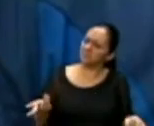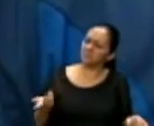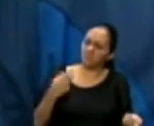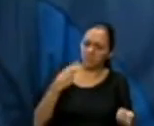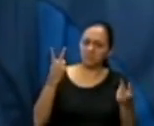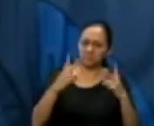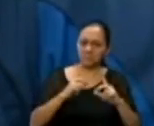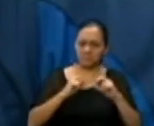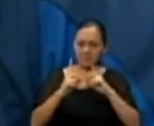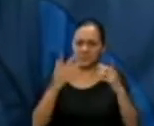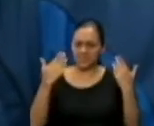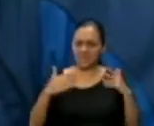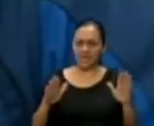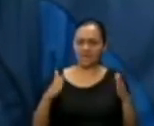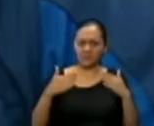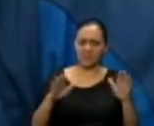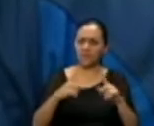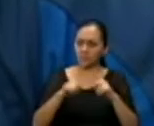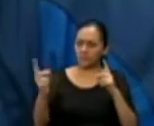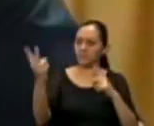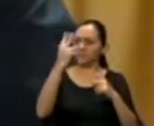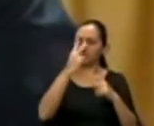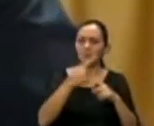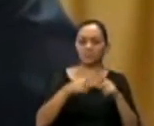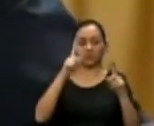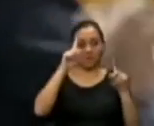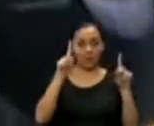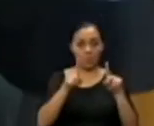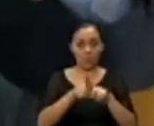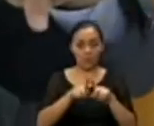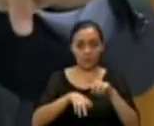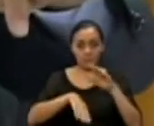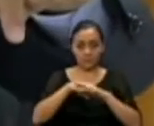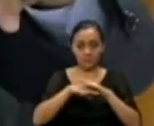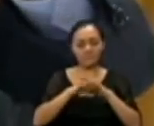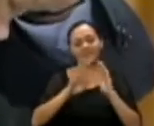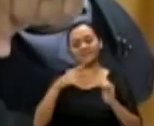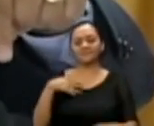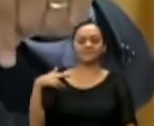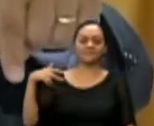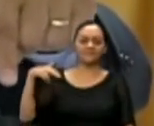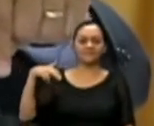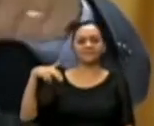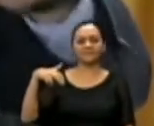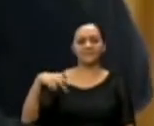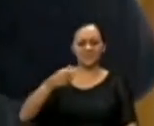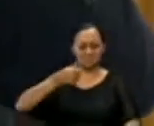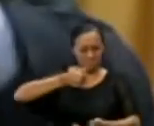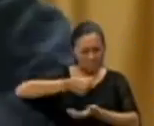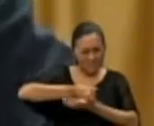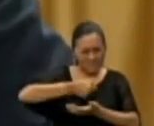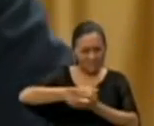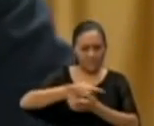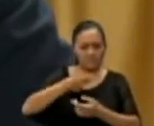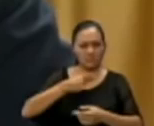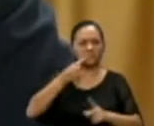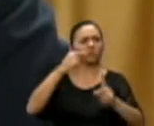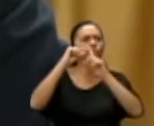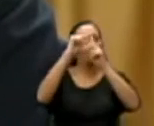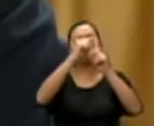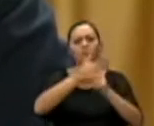con la conaie pero créanme después de logrado consensos mínimos bajaban las escaleras y en el mismo palacio carondelet empezaba a disfrutar al